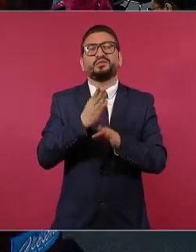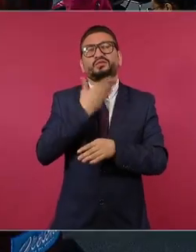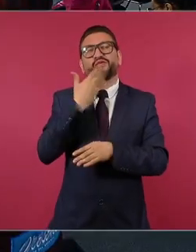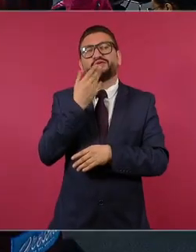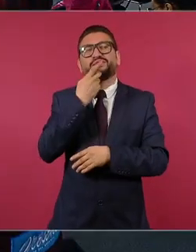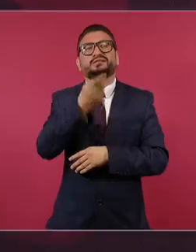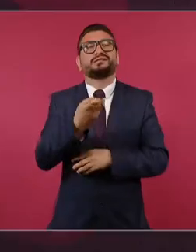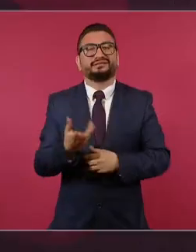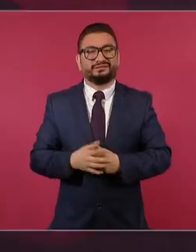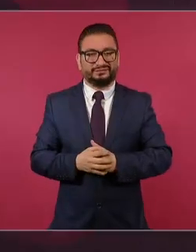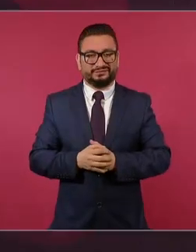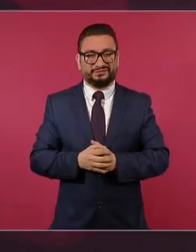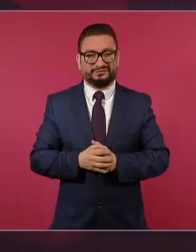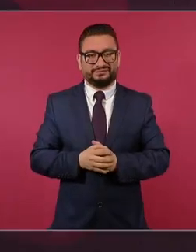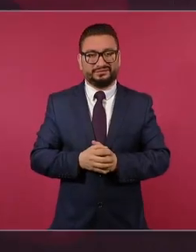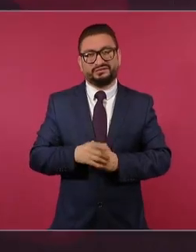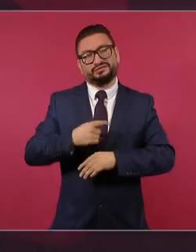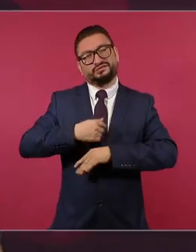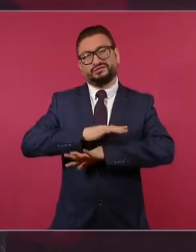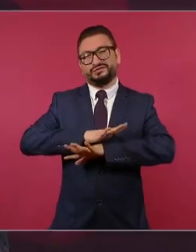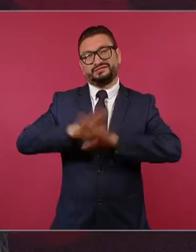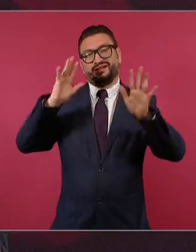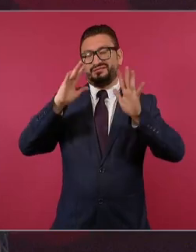coloquialmente, ya la hice.